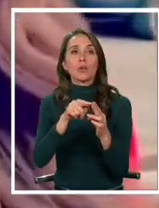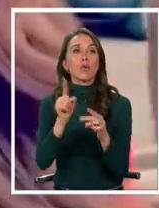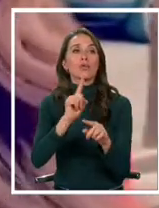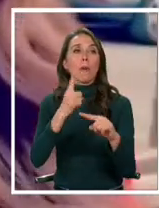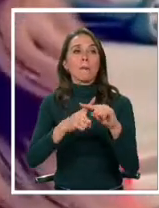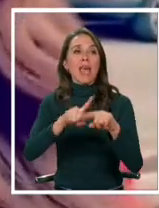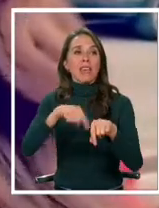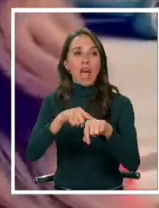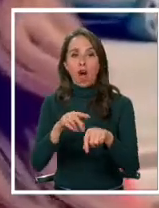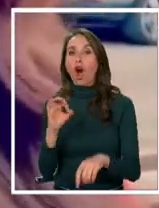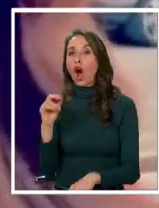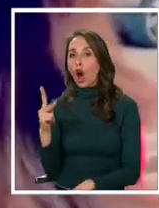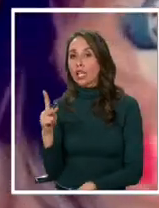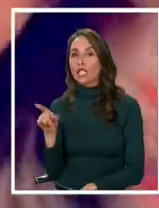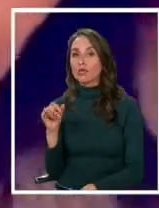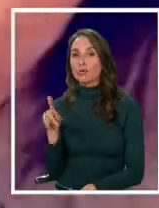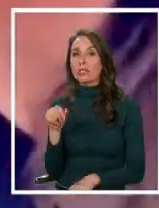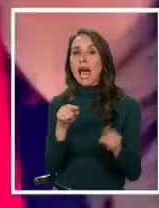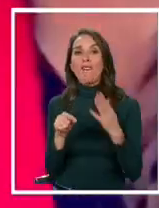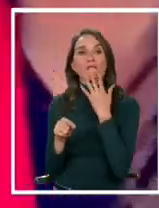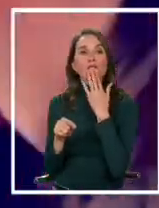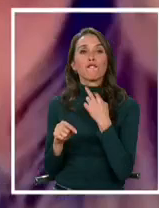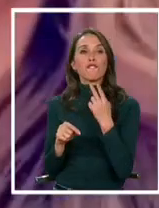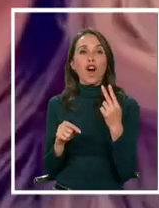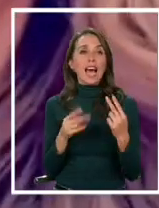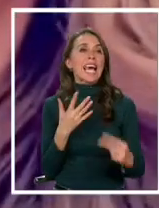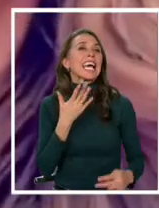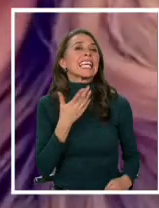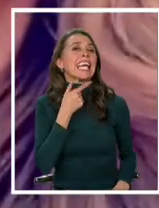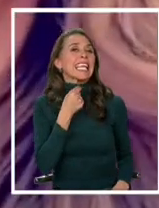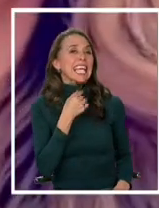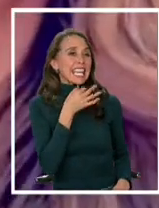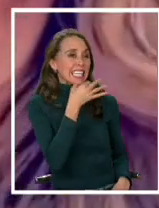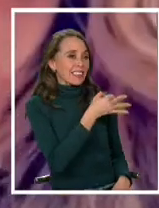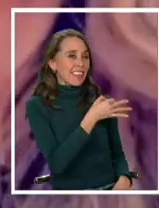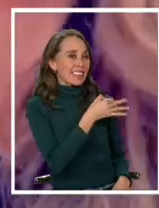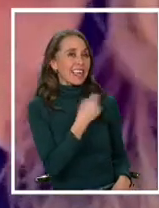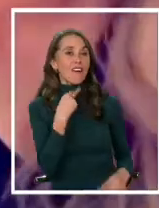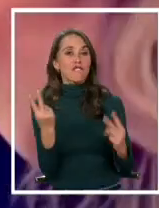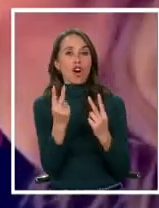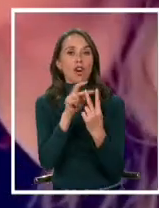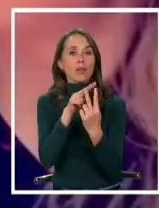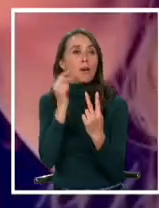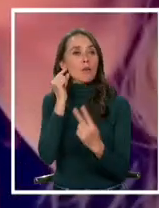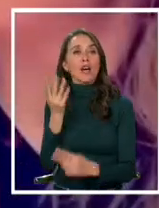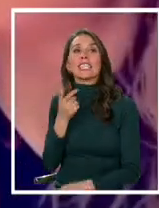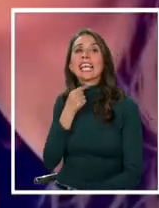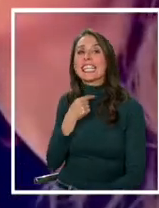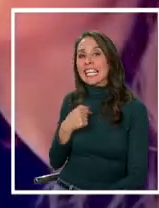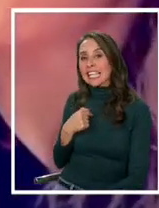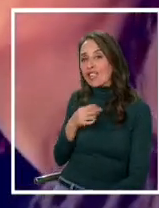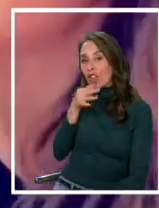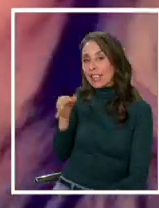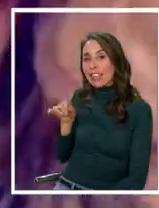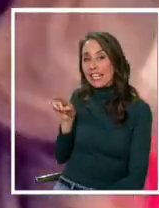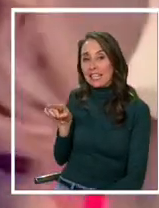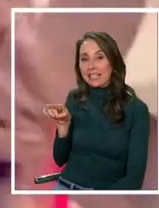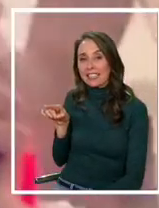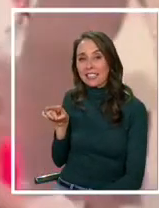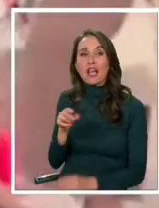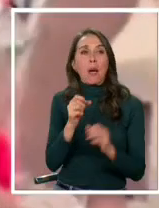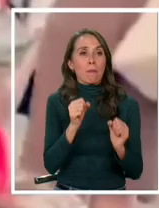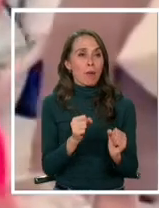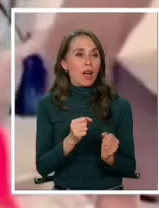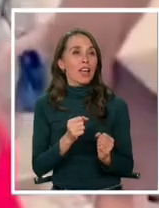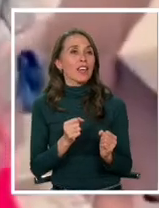hora Ok Susana Qué quieres que te diga no Qué quieres que te diga yo a ti